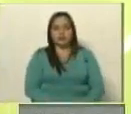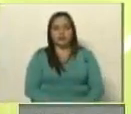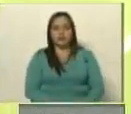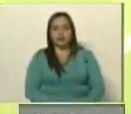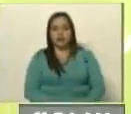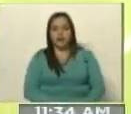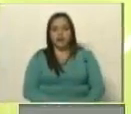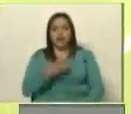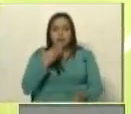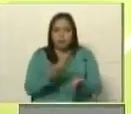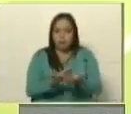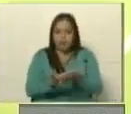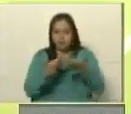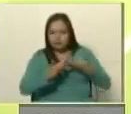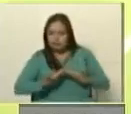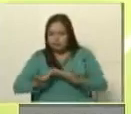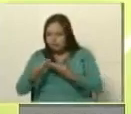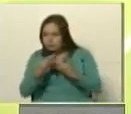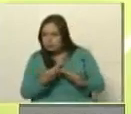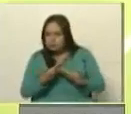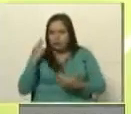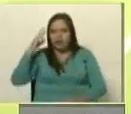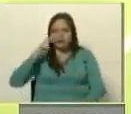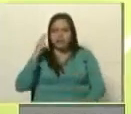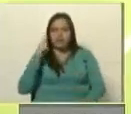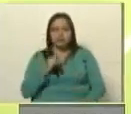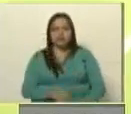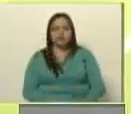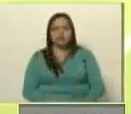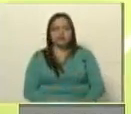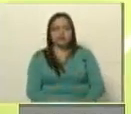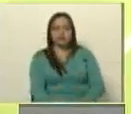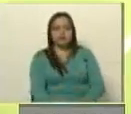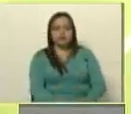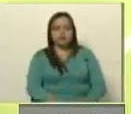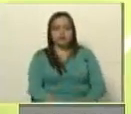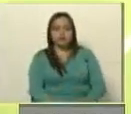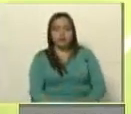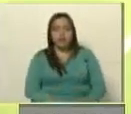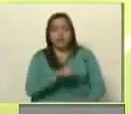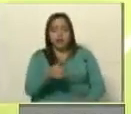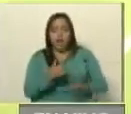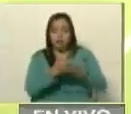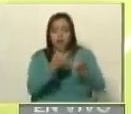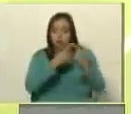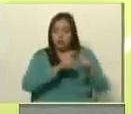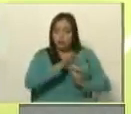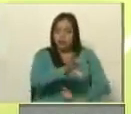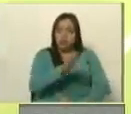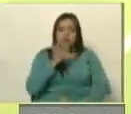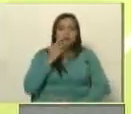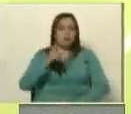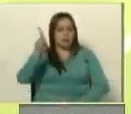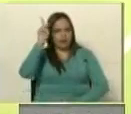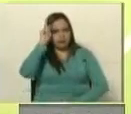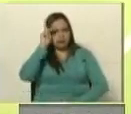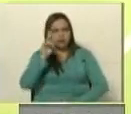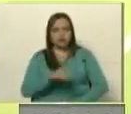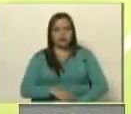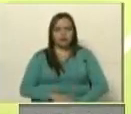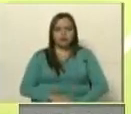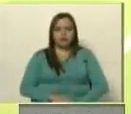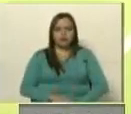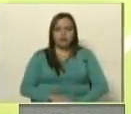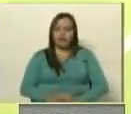para el estudio, para el análisis, que además sirva a otros países? Ahí vemos, por ejemplo, el caso de Perú, ¿no? Con